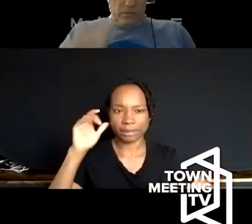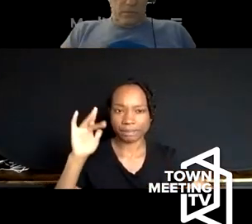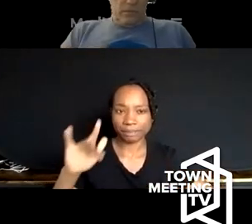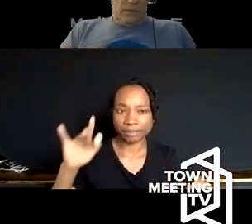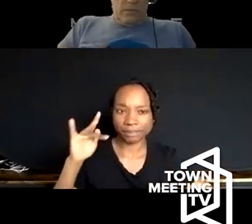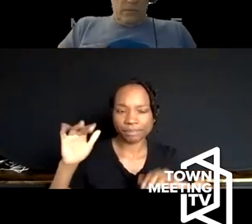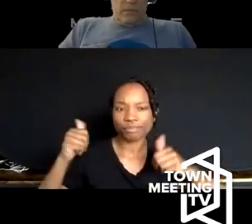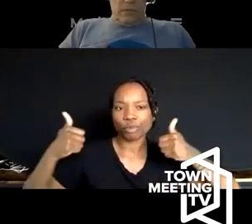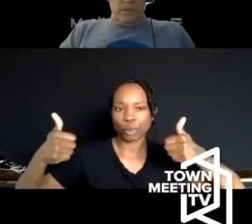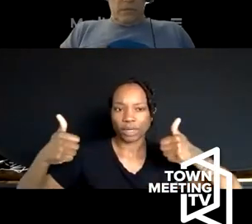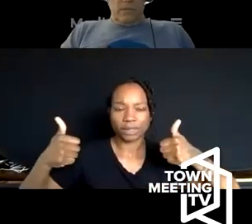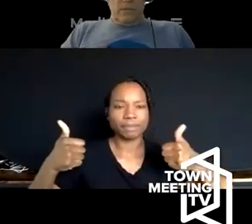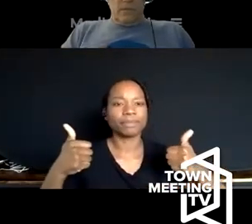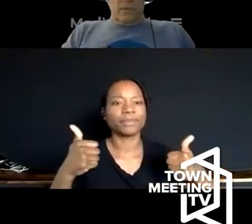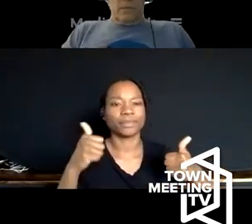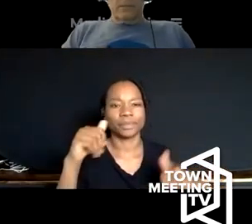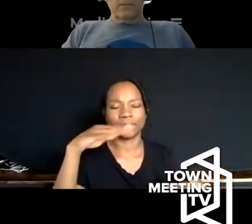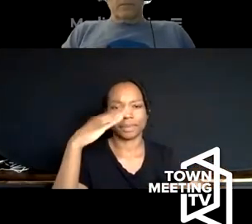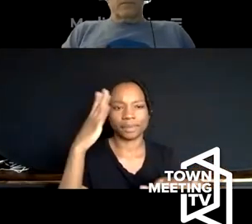Yes.